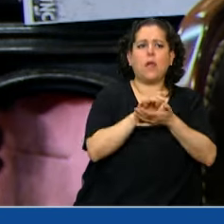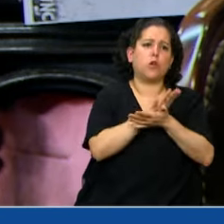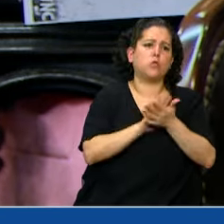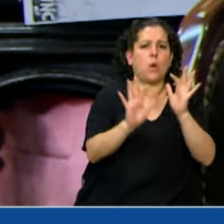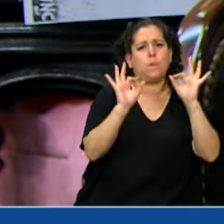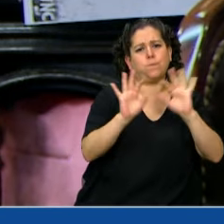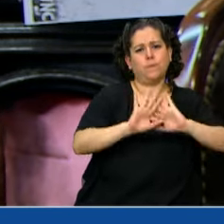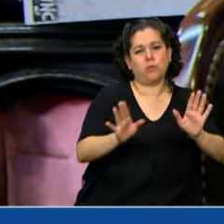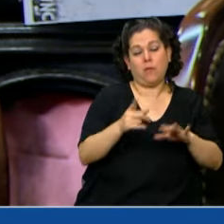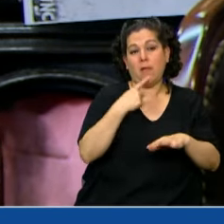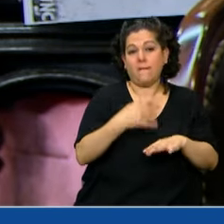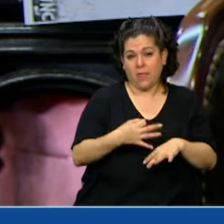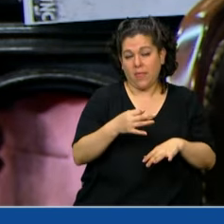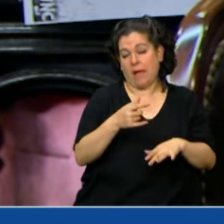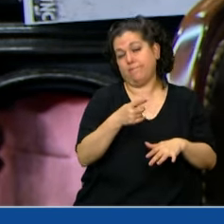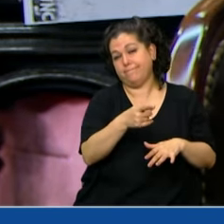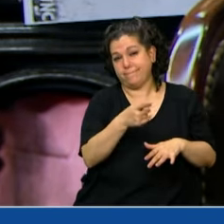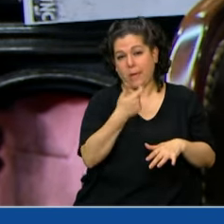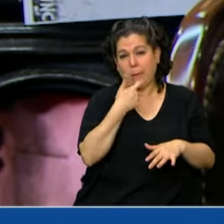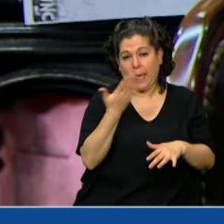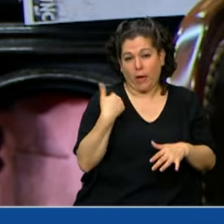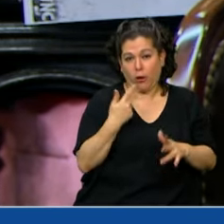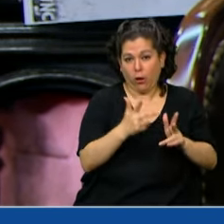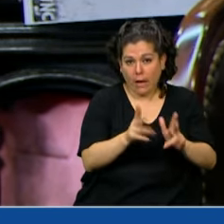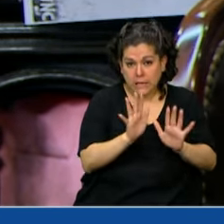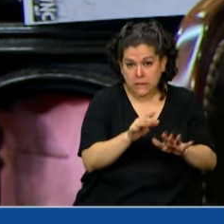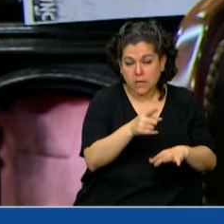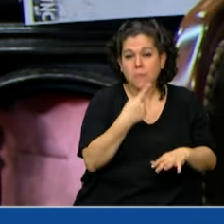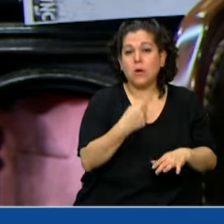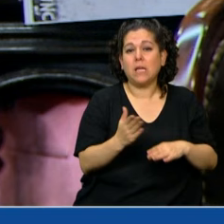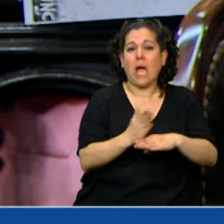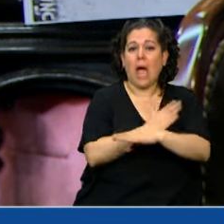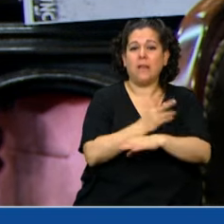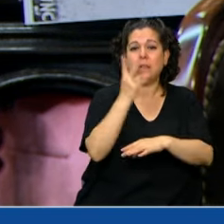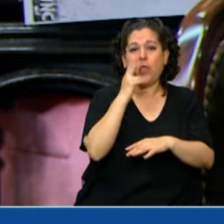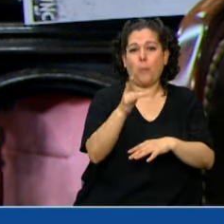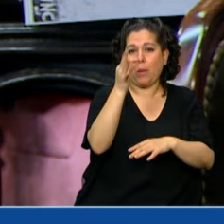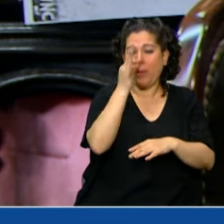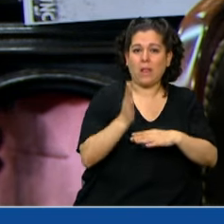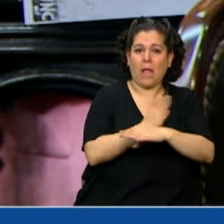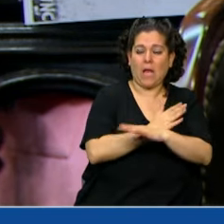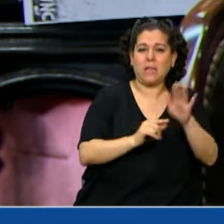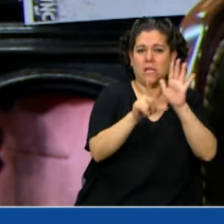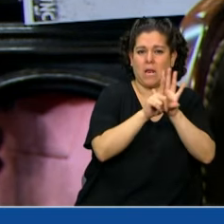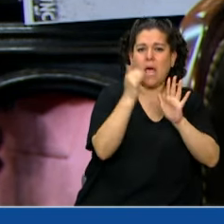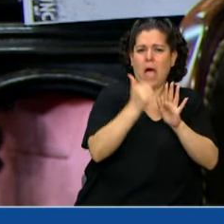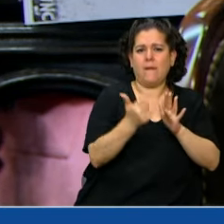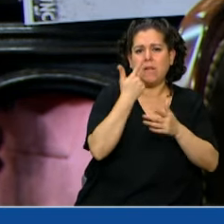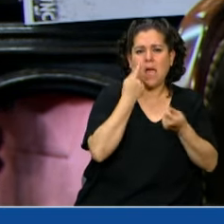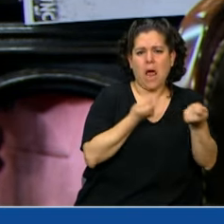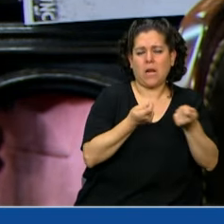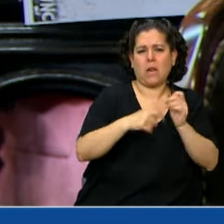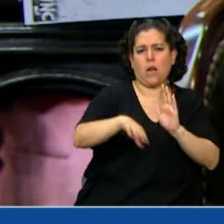también es un versito bastante viejo la verdad que esto no es verdad porque antes de la ley del 2000 20 también existía una regulación en